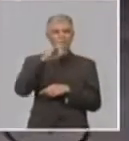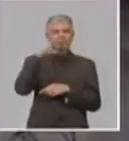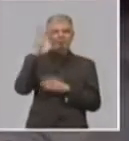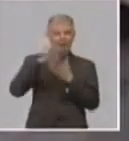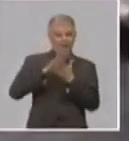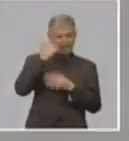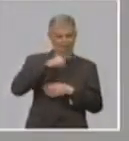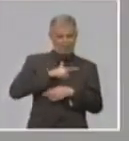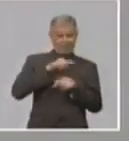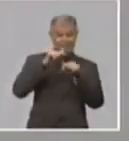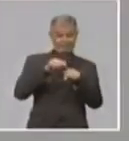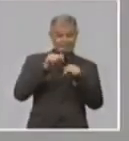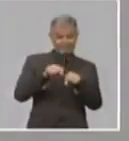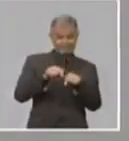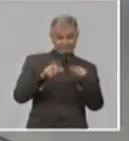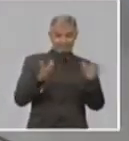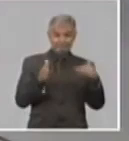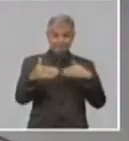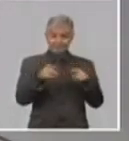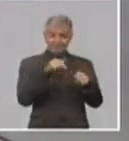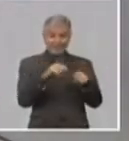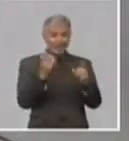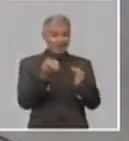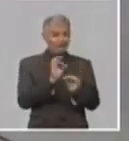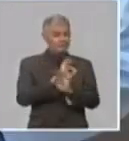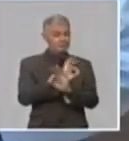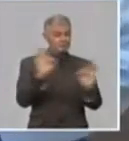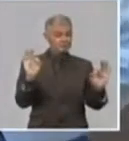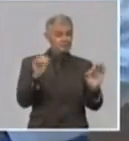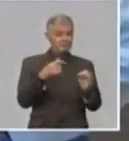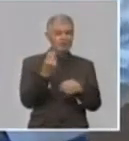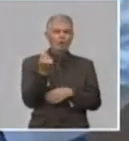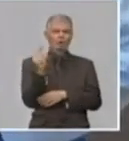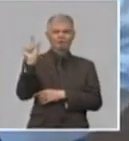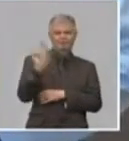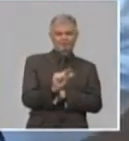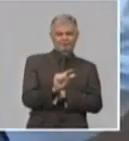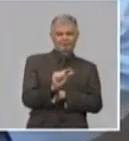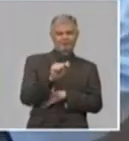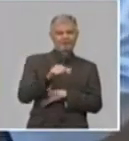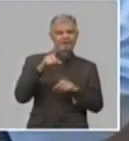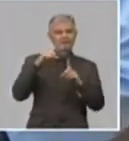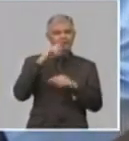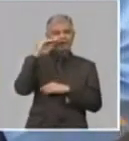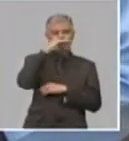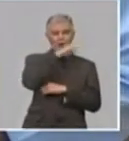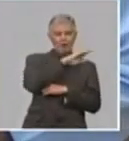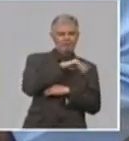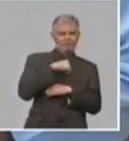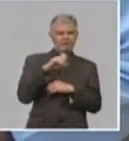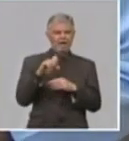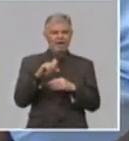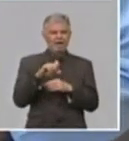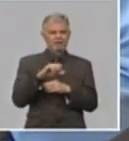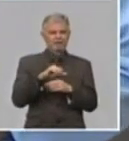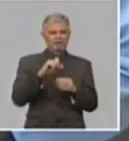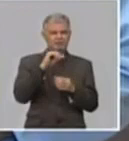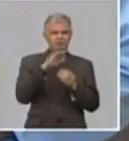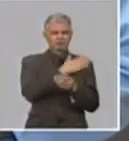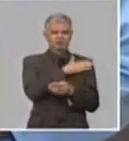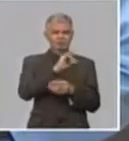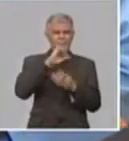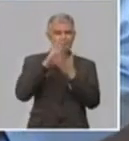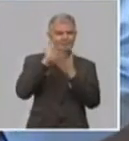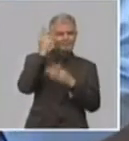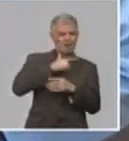La herramienta garantiza calidad a un costo mínimo. La tecnología SUMA es una tecnología de diagnóstico que se basa en